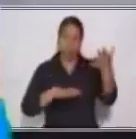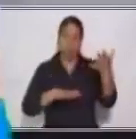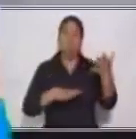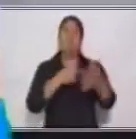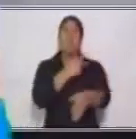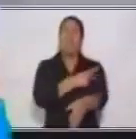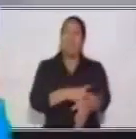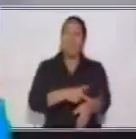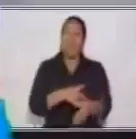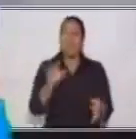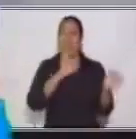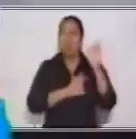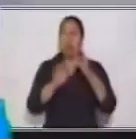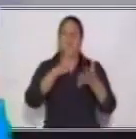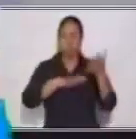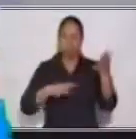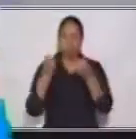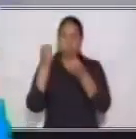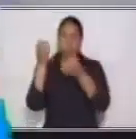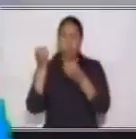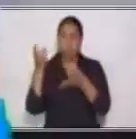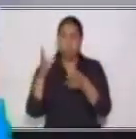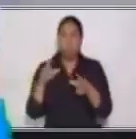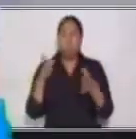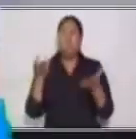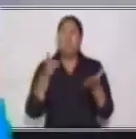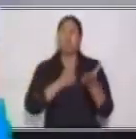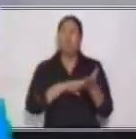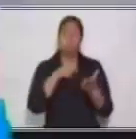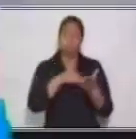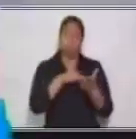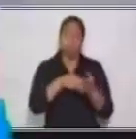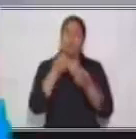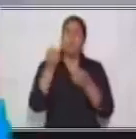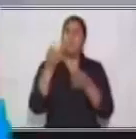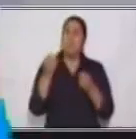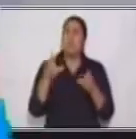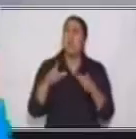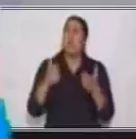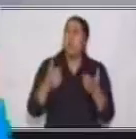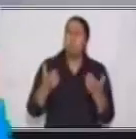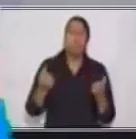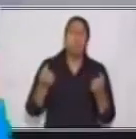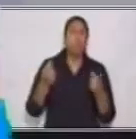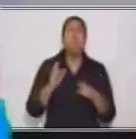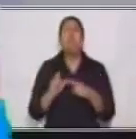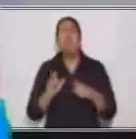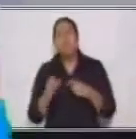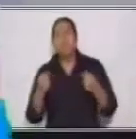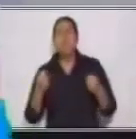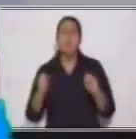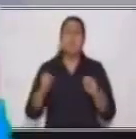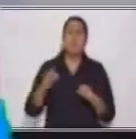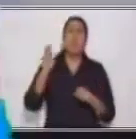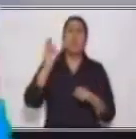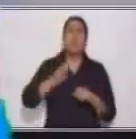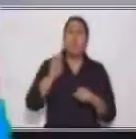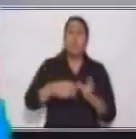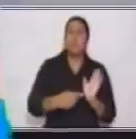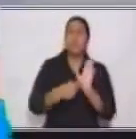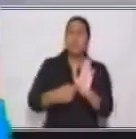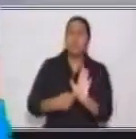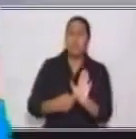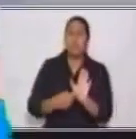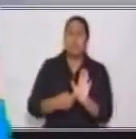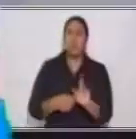cómo o una serie de hechos que necesitan ser identificados, no solamente cómo